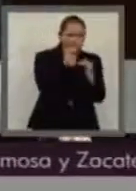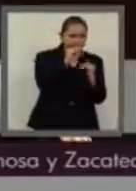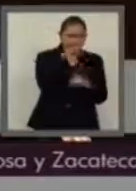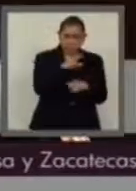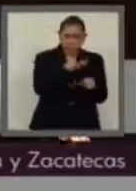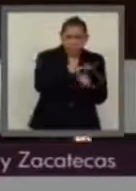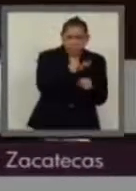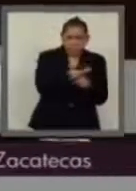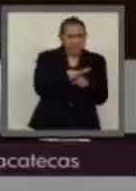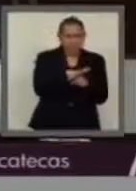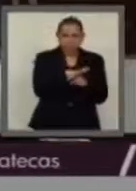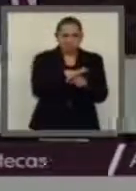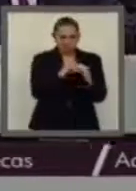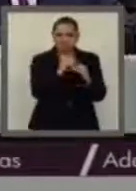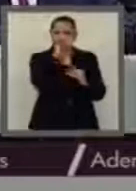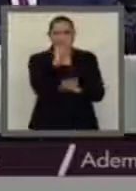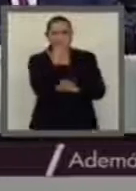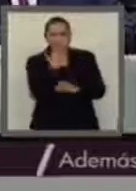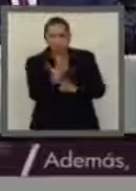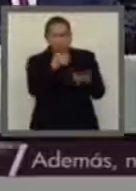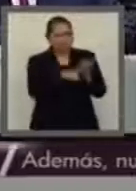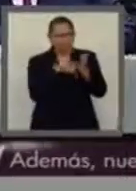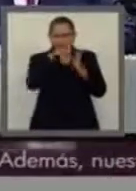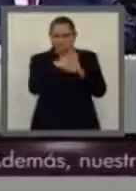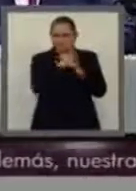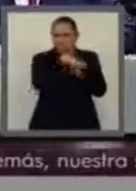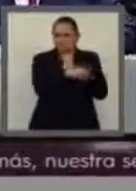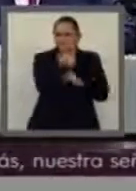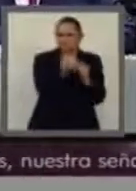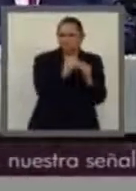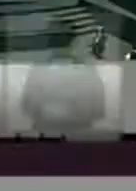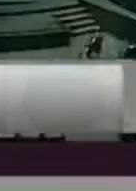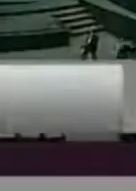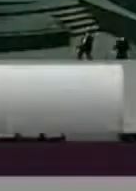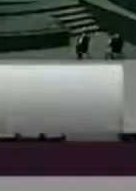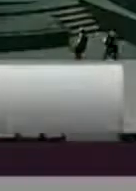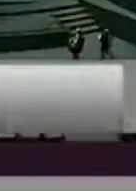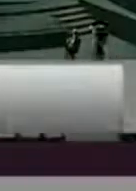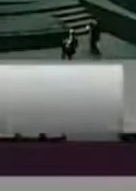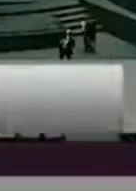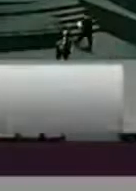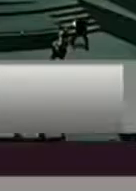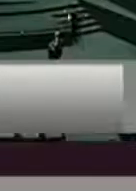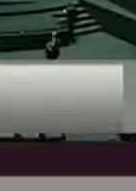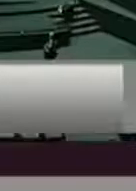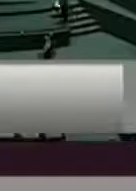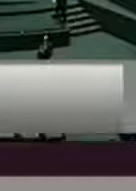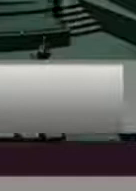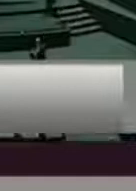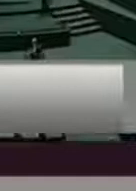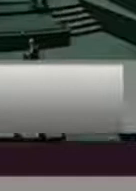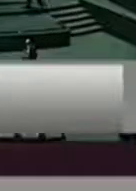inequitativo e inestable que prevalece en nuestro país. Es evidente que las reformas del Pacto por